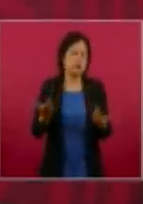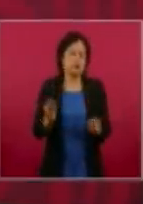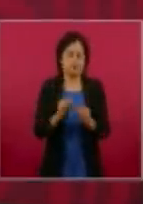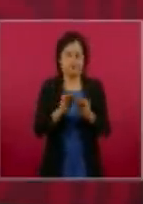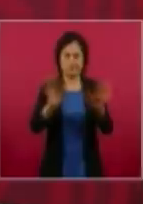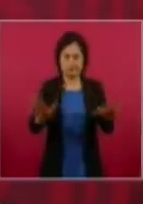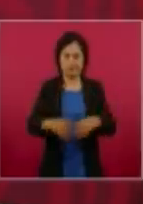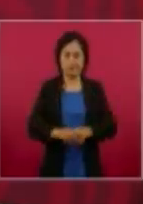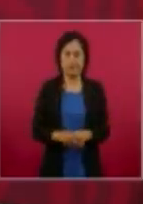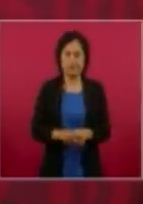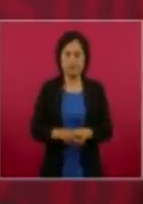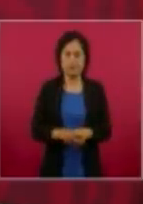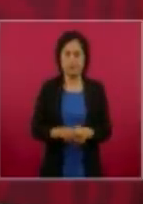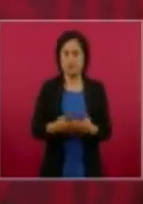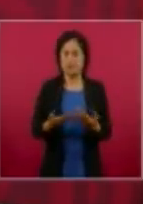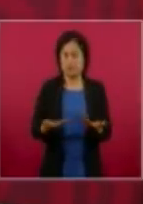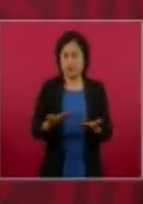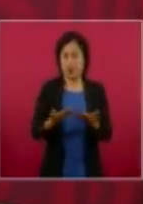Biden, pero